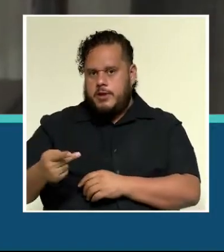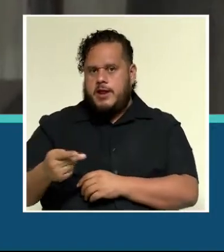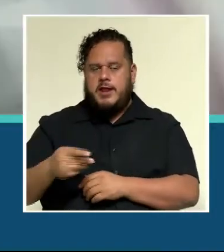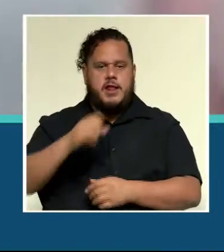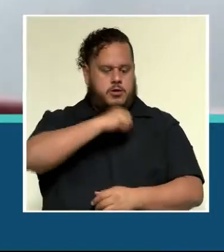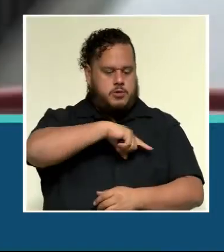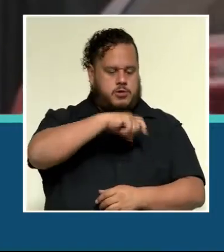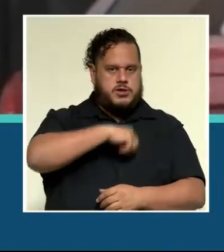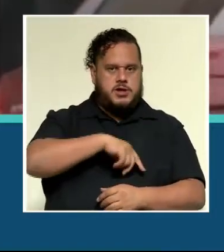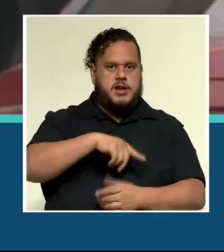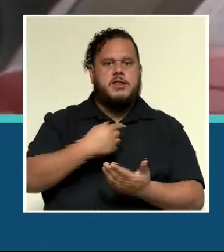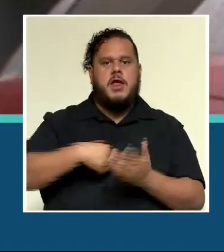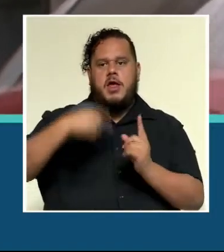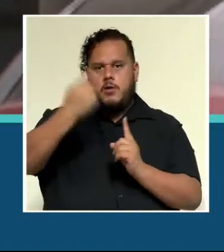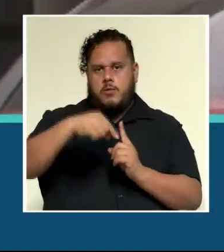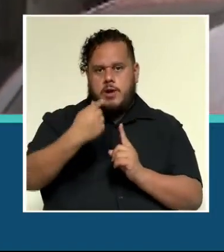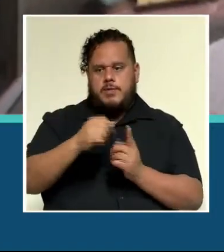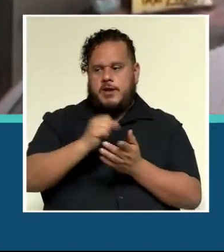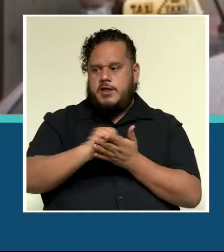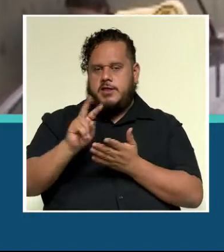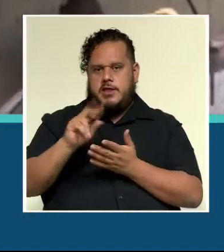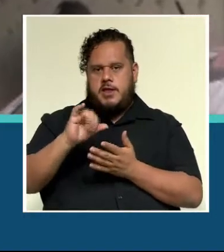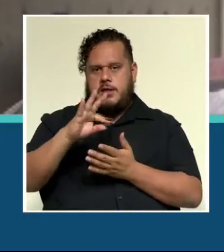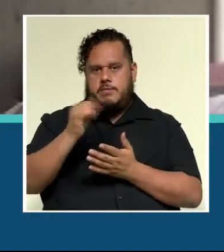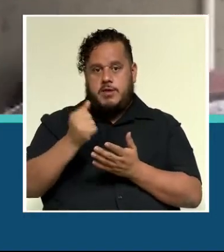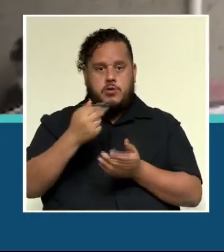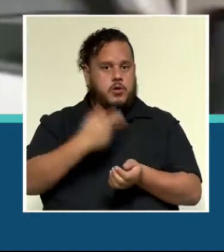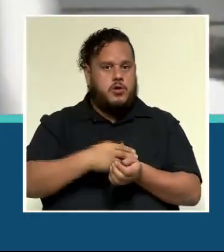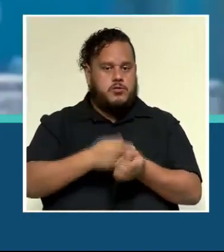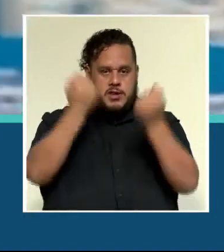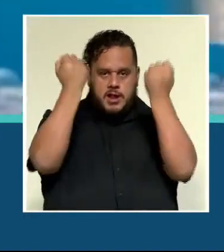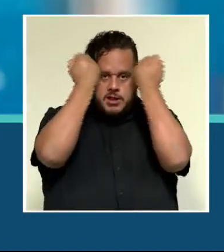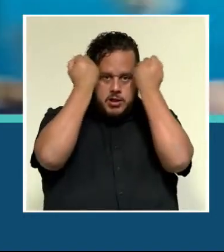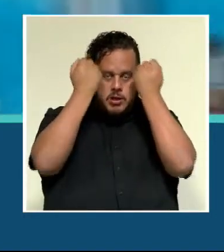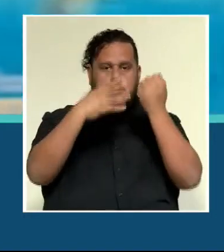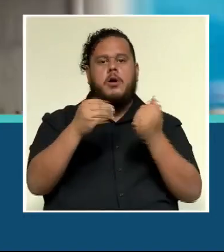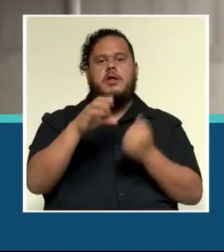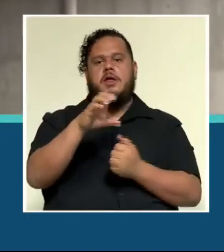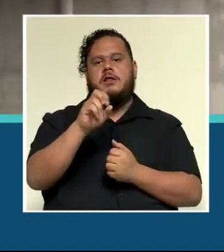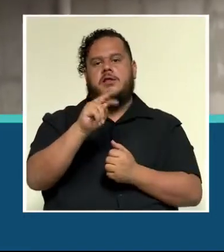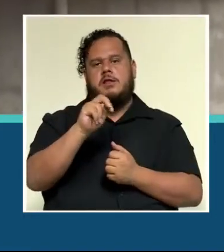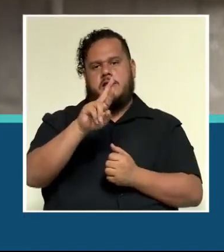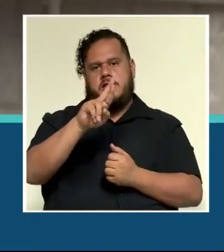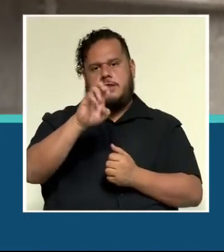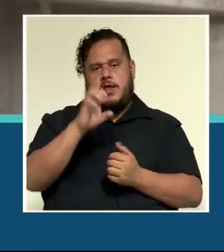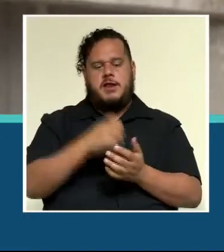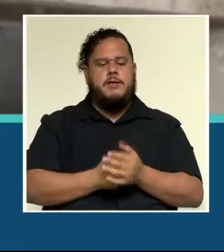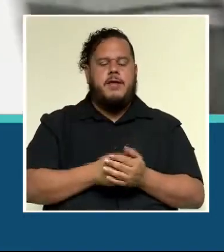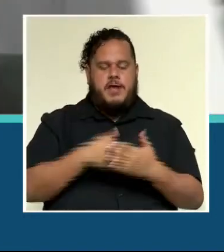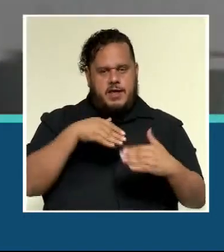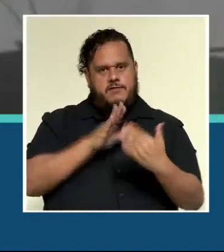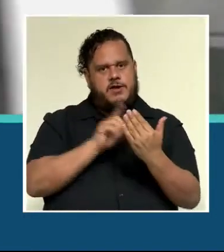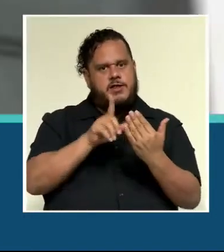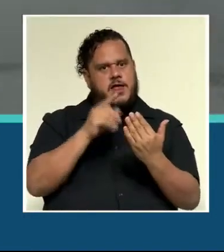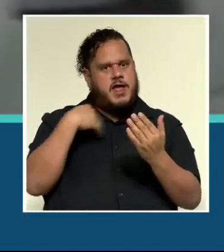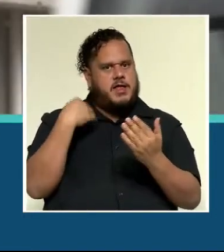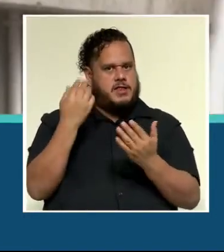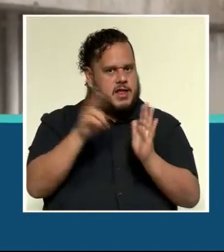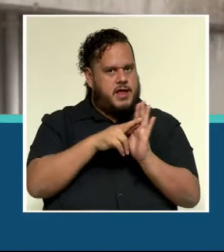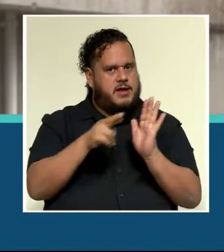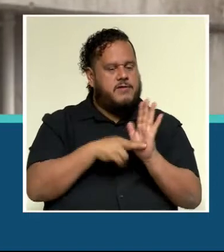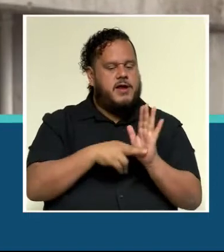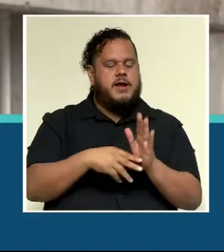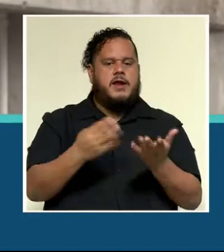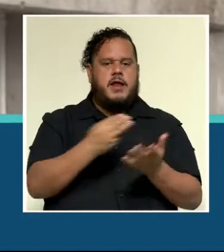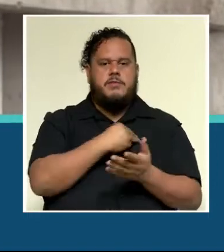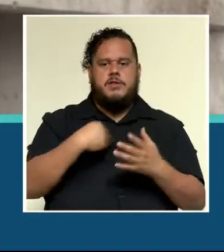Chiles, Guapiles, San Vito, Hospital Psiquiátrico y el Senare. Ante esta medida, las autoridades de salud